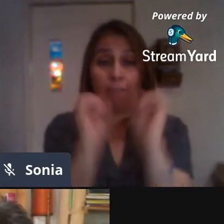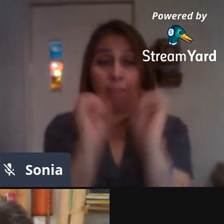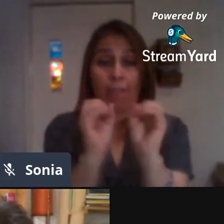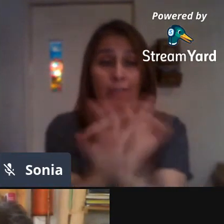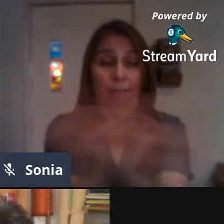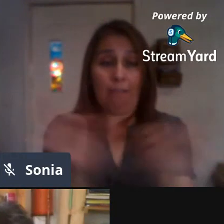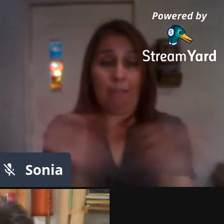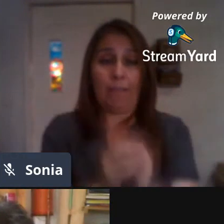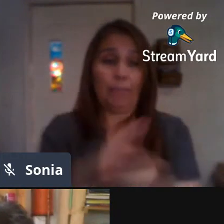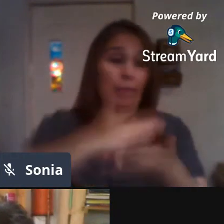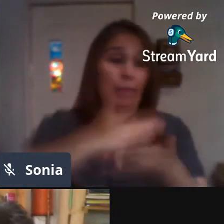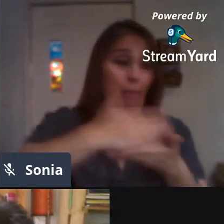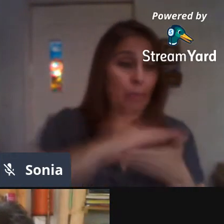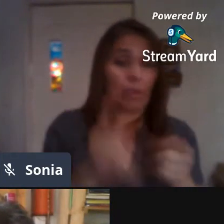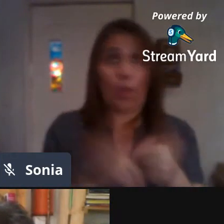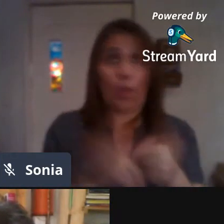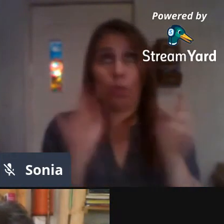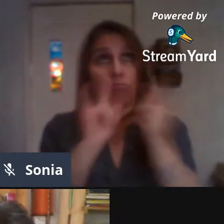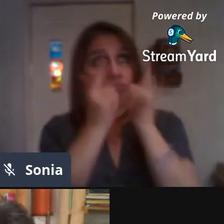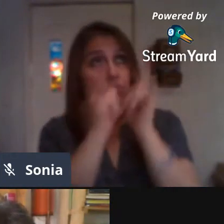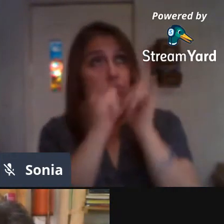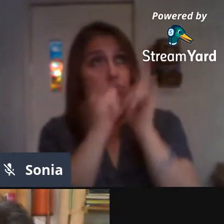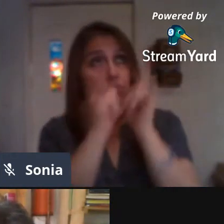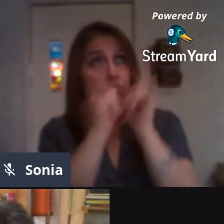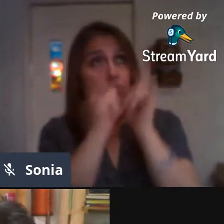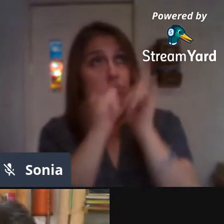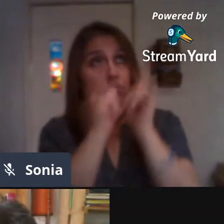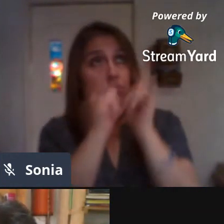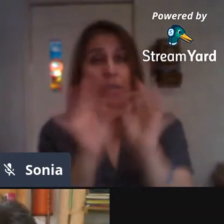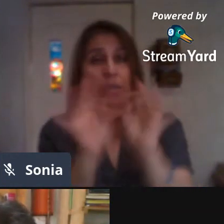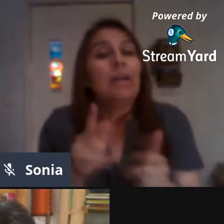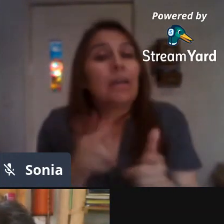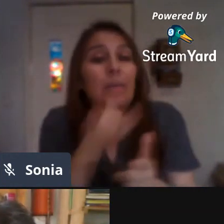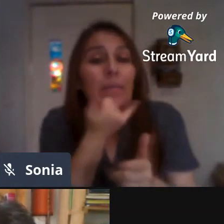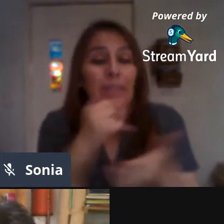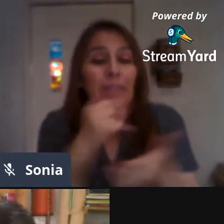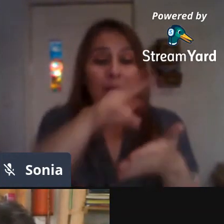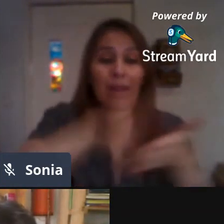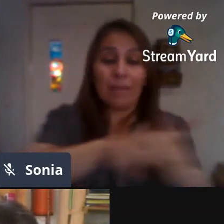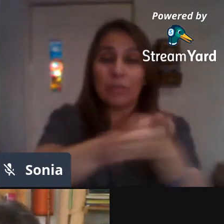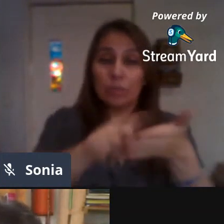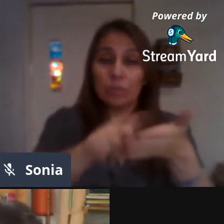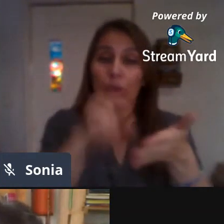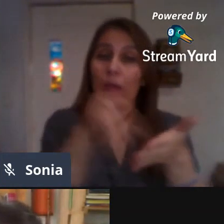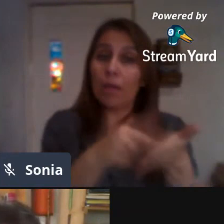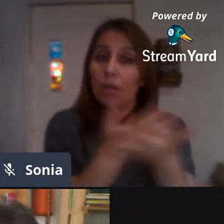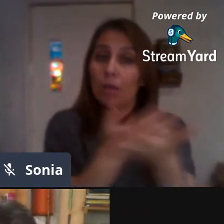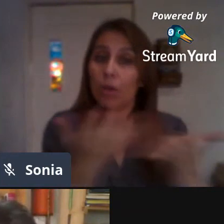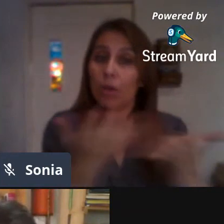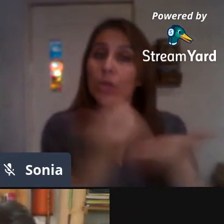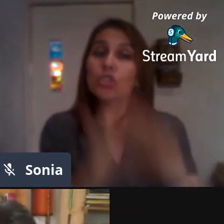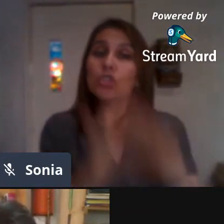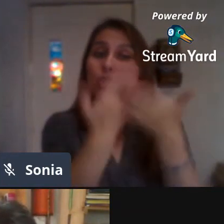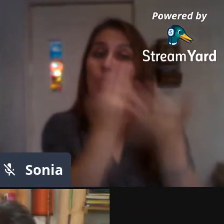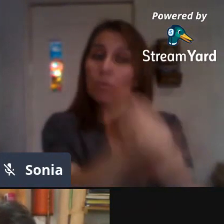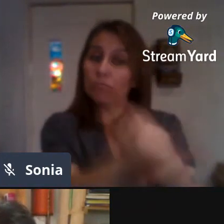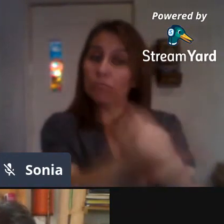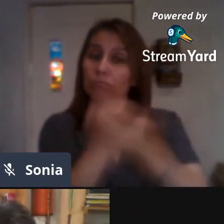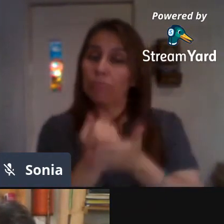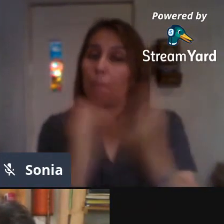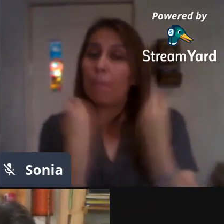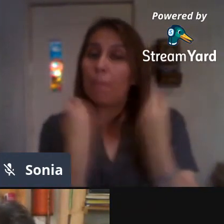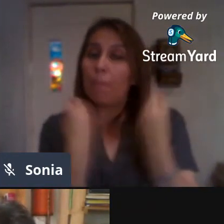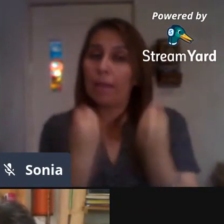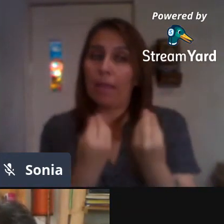la lectura y la escritura en algunos casos como elementos que ayudan es para que sean excluidos no